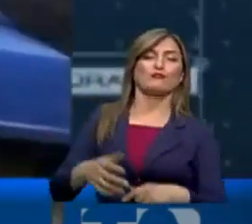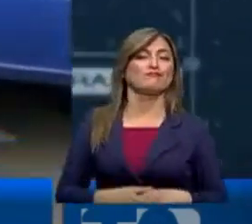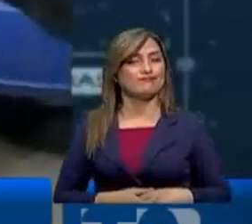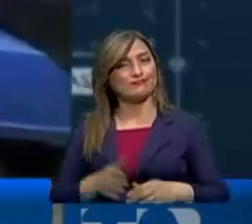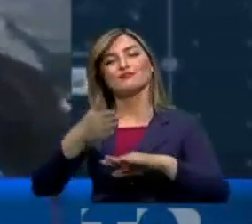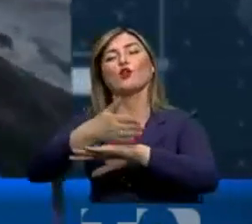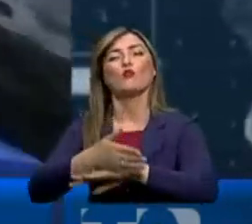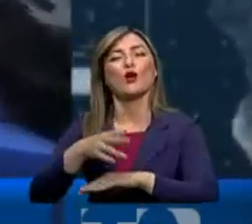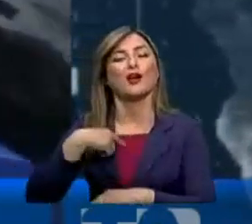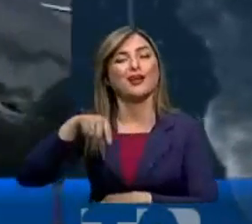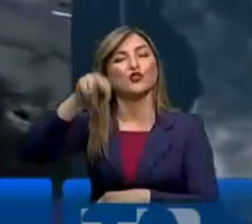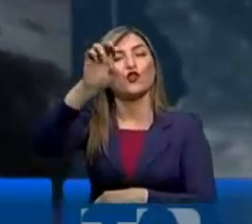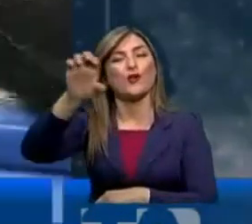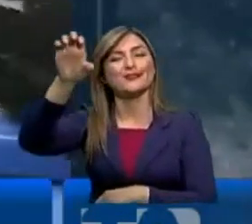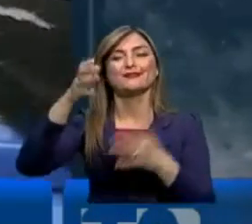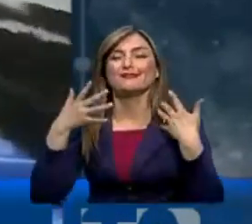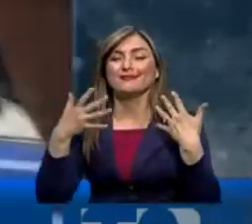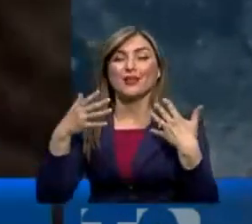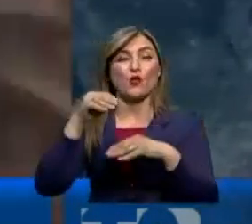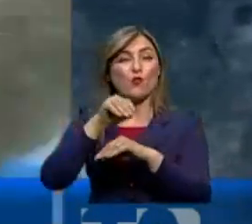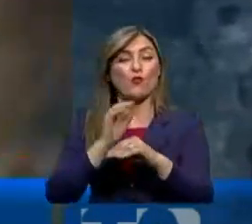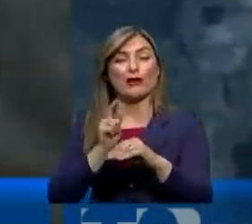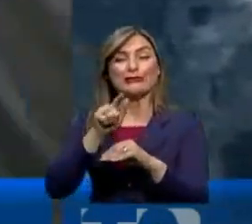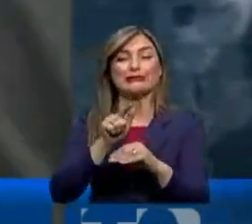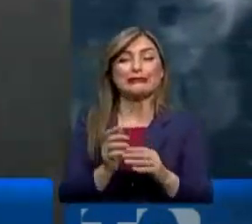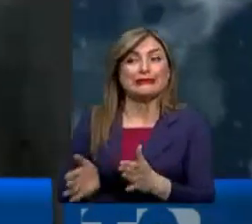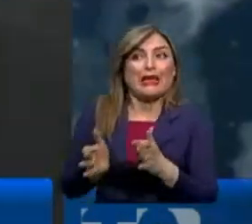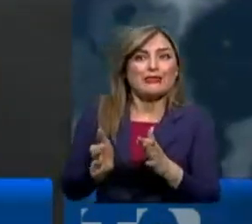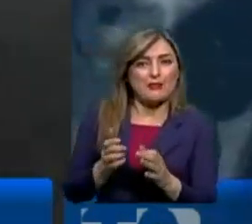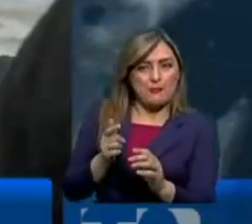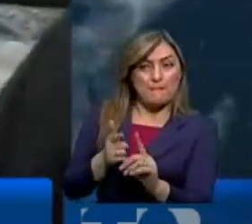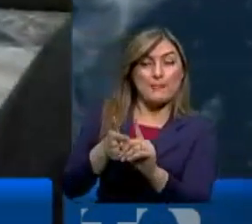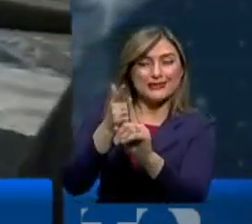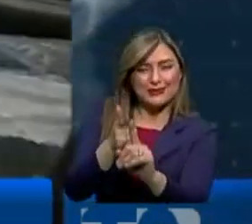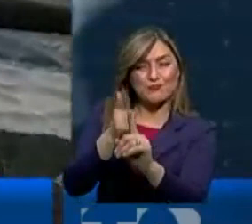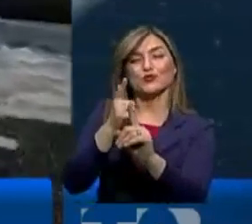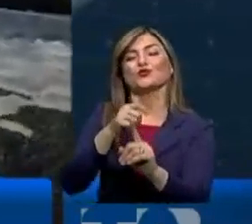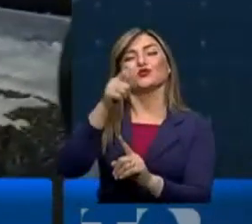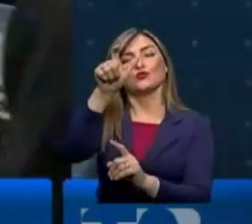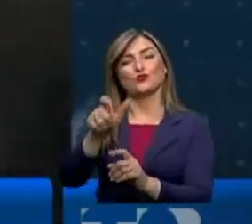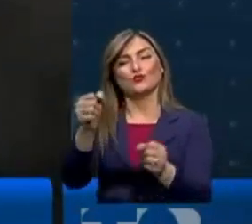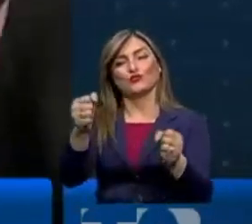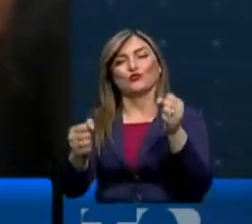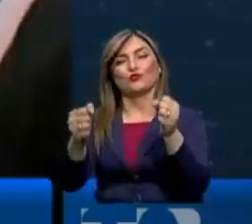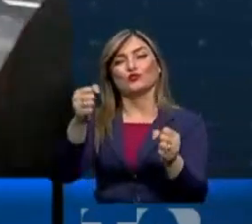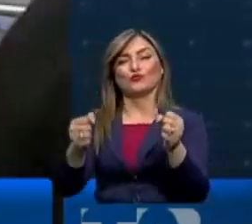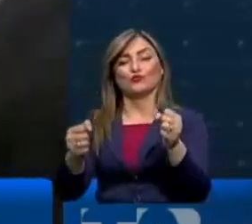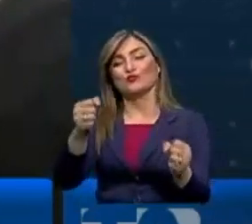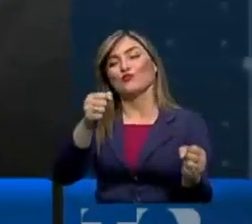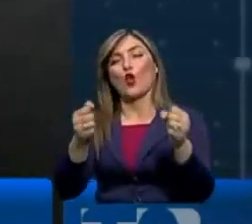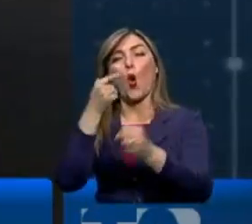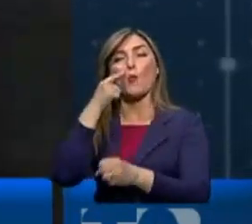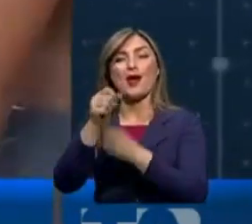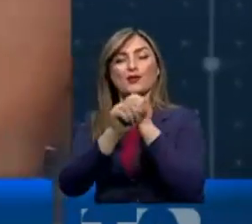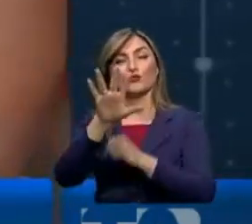Mucholote 1, al noroeste de Guayaquil, se dio la alerta de un intento de sicariato. Sujetos dispararon contra otro vehículo que lo iba conduciendo un